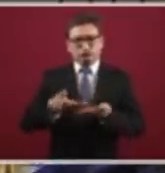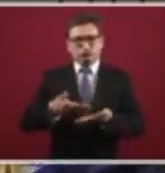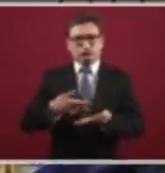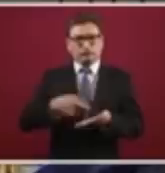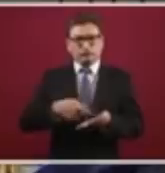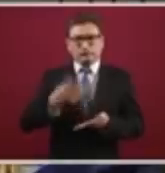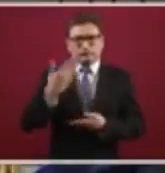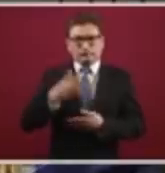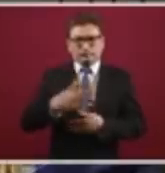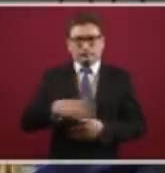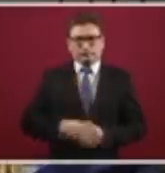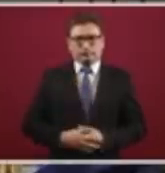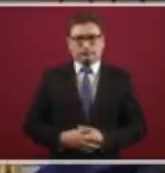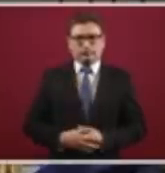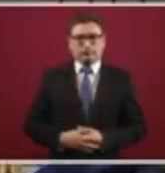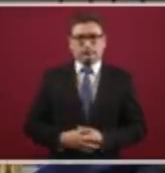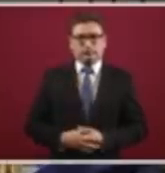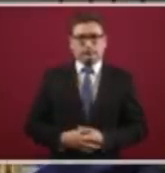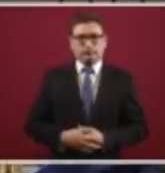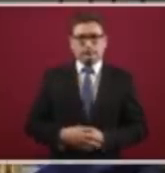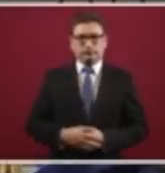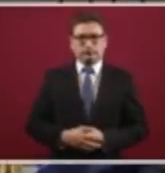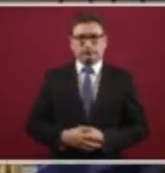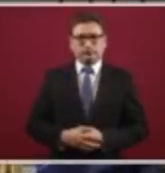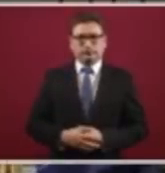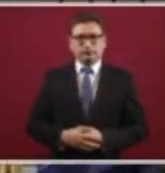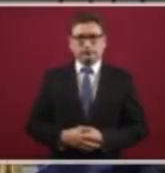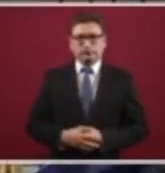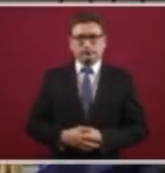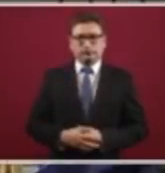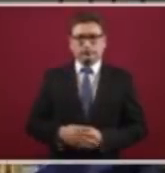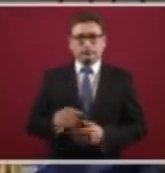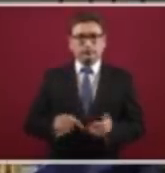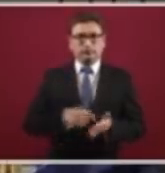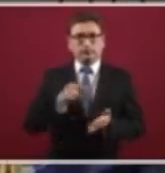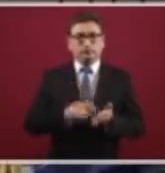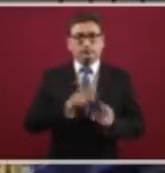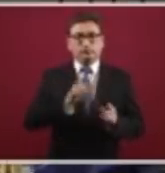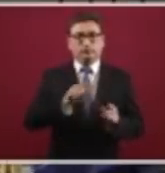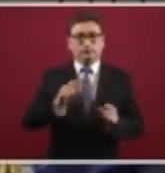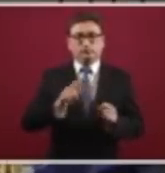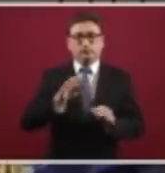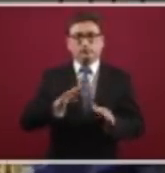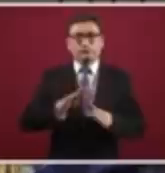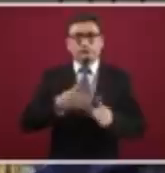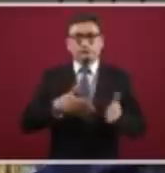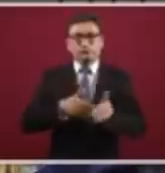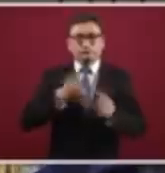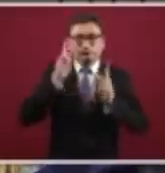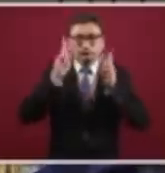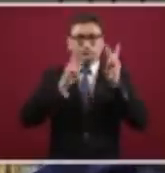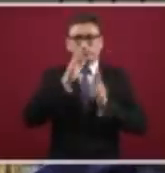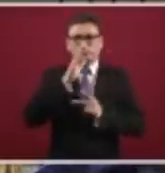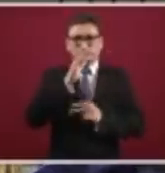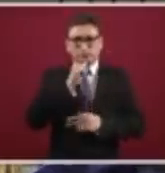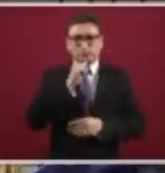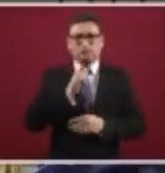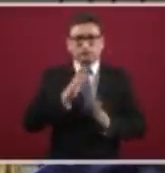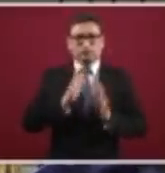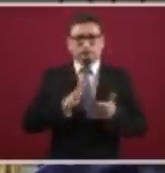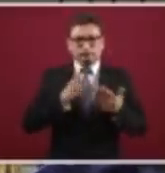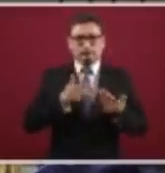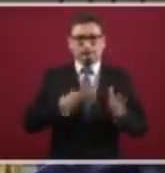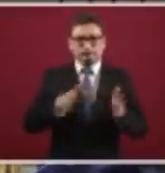en las instalaciones que no se permitían visitar se han